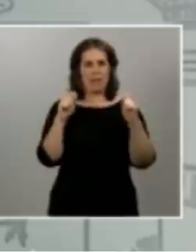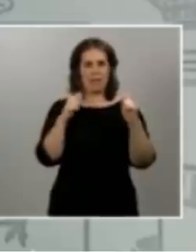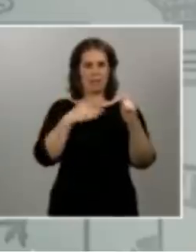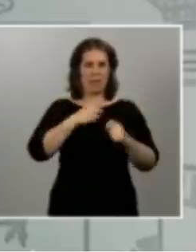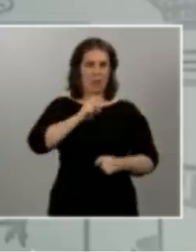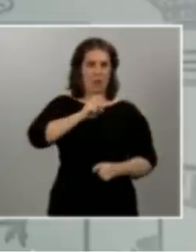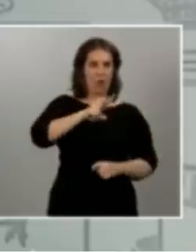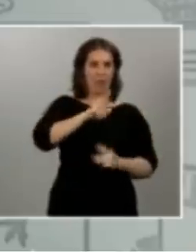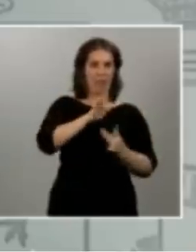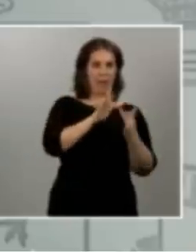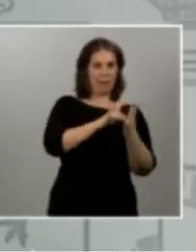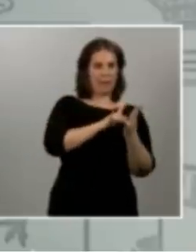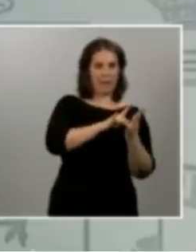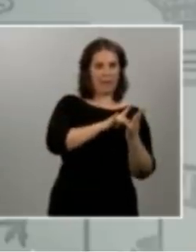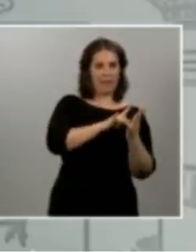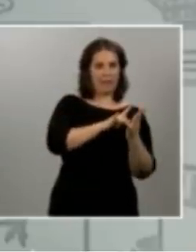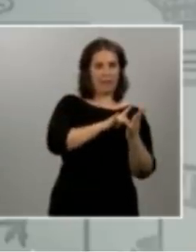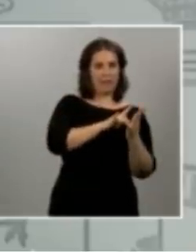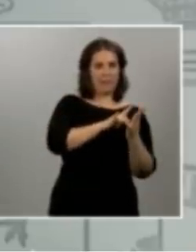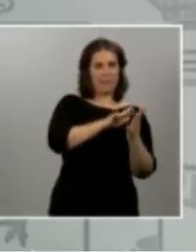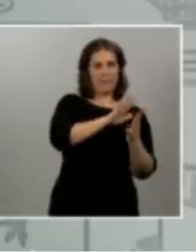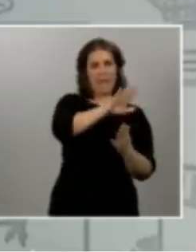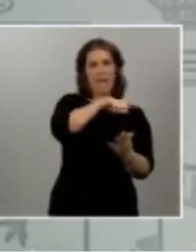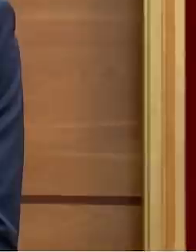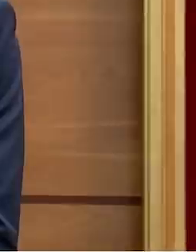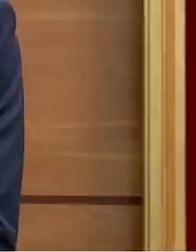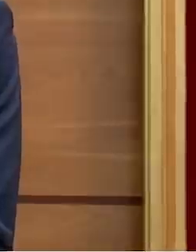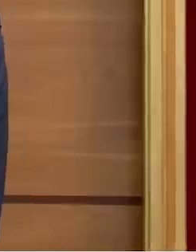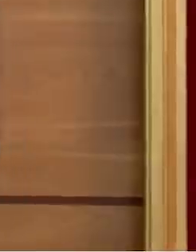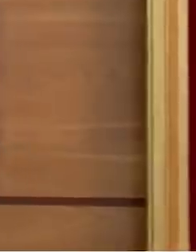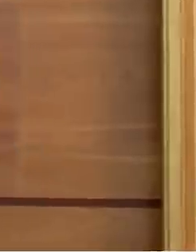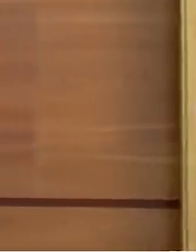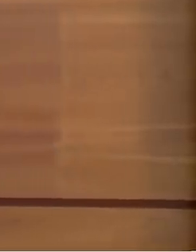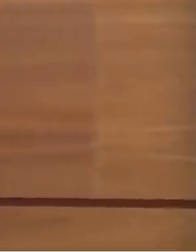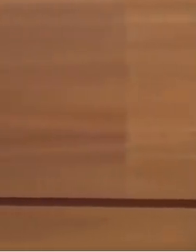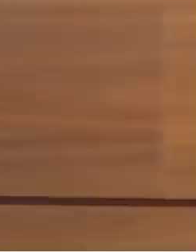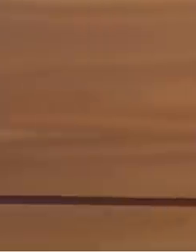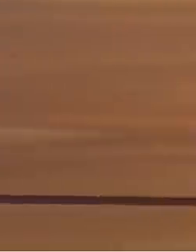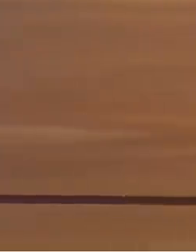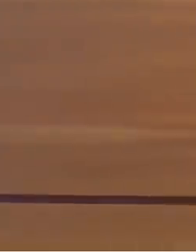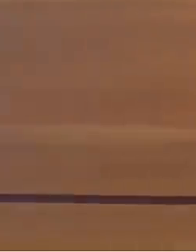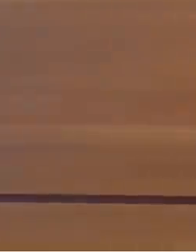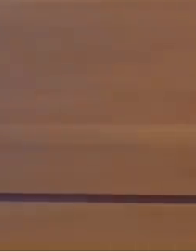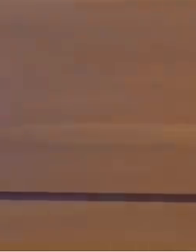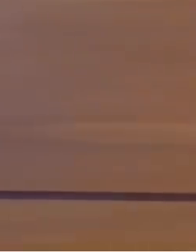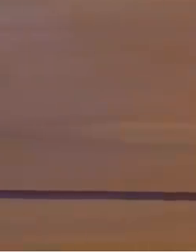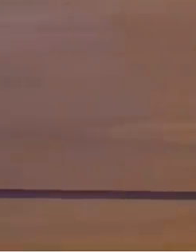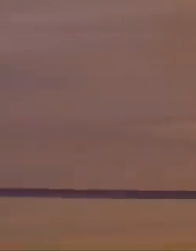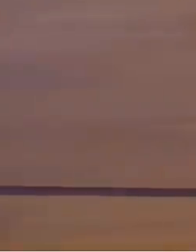esa investigación, pero no nos lo dice. Pero mire, respecto del Ministerio del Interior,